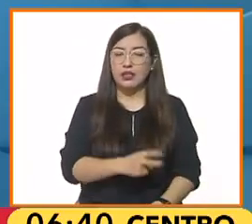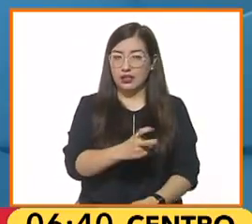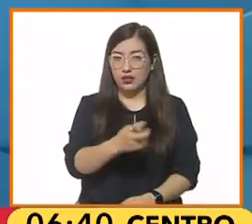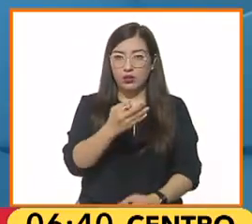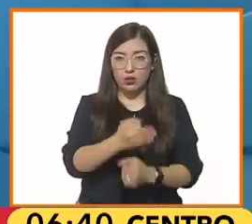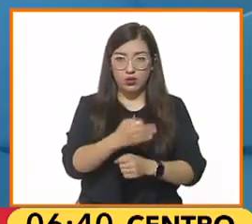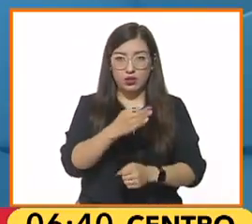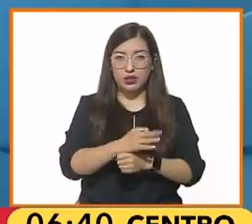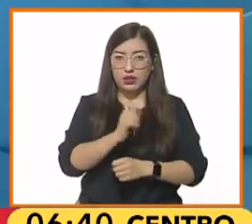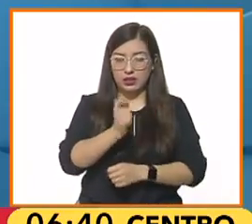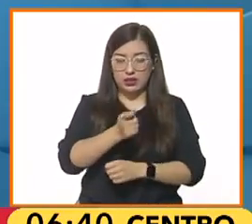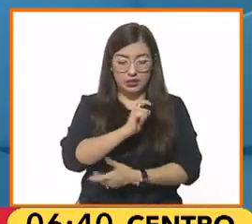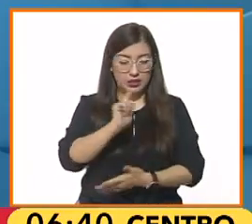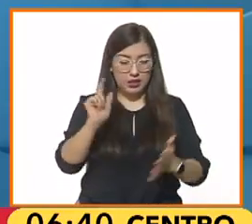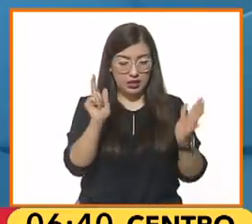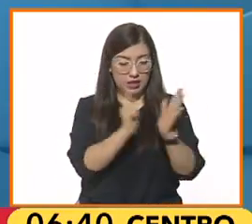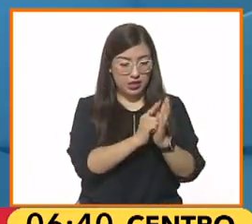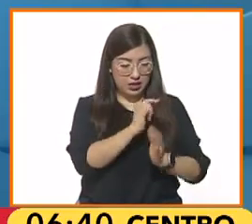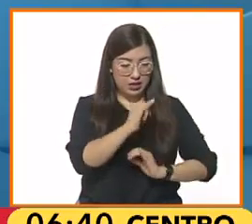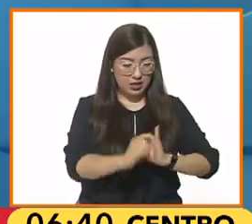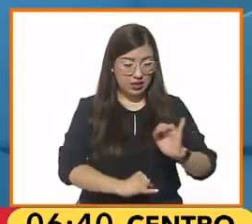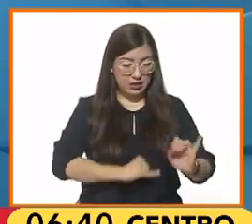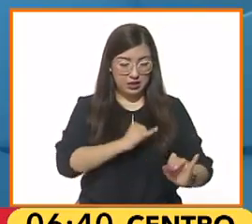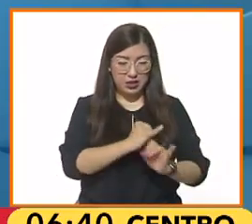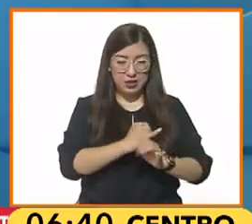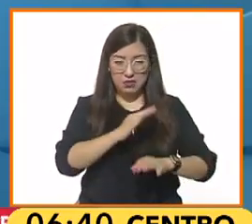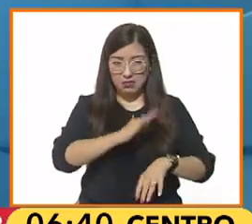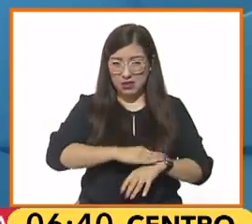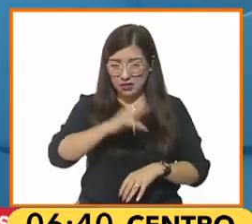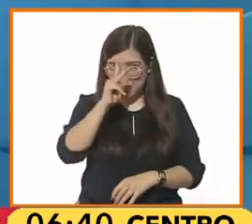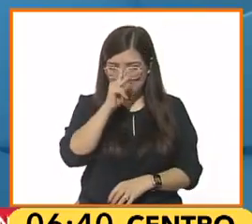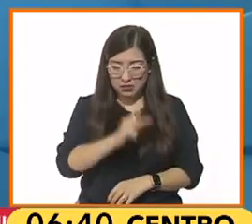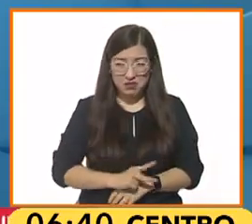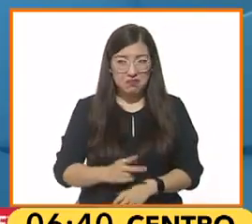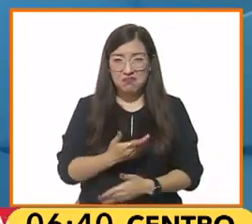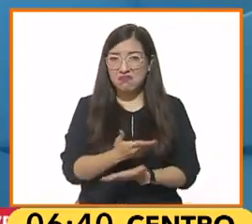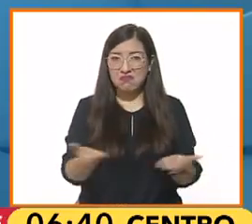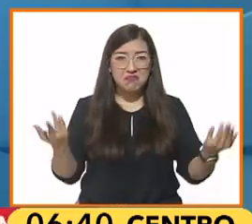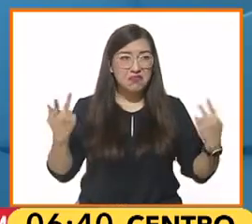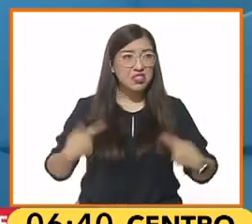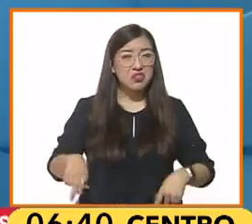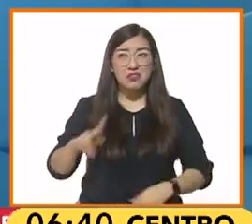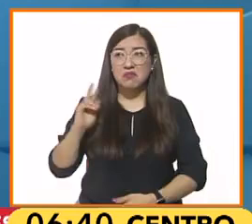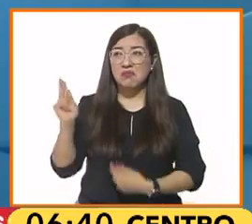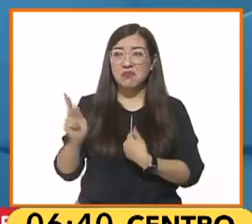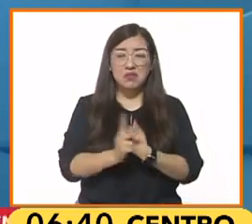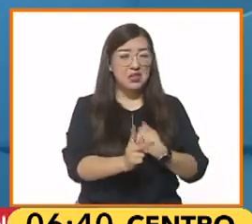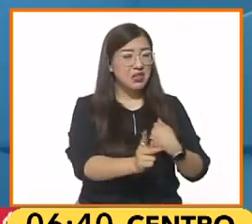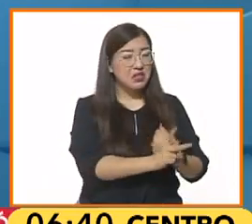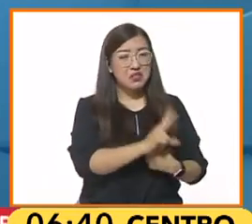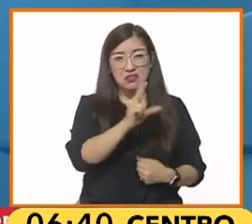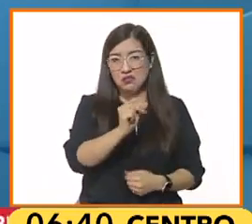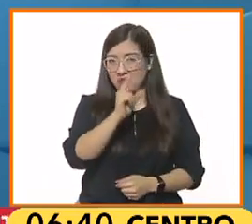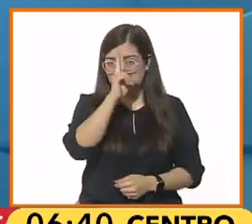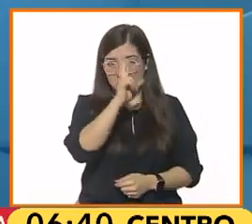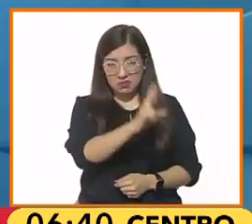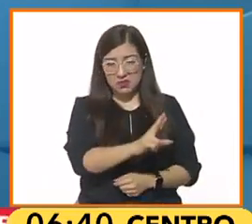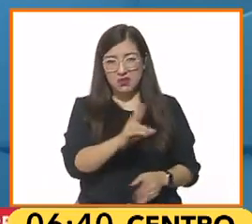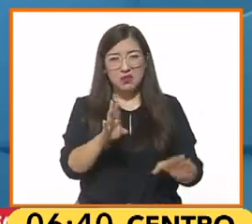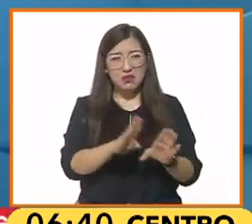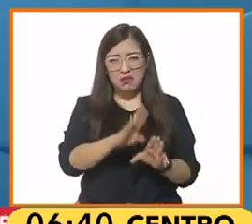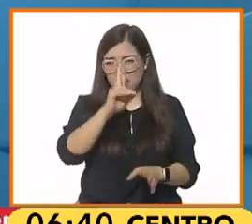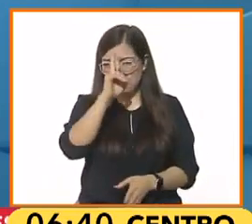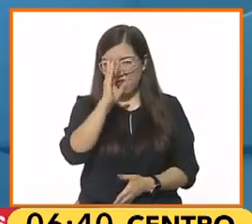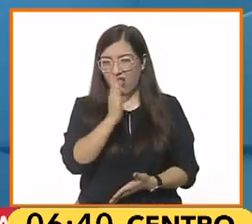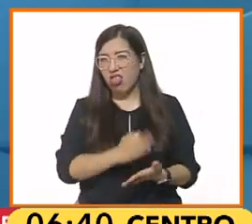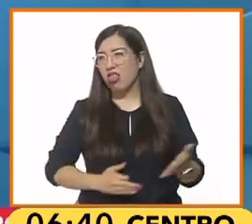internacional está en su peor crisis histórica, Sí. cuando nadie respeta lo que es el derecho internacional, cuando